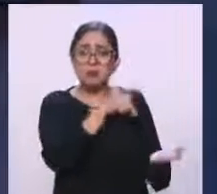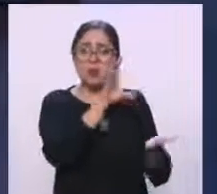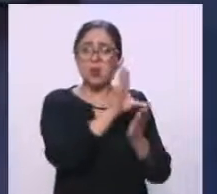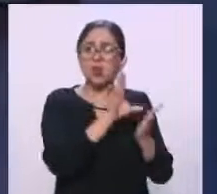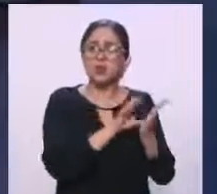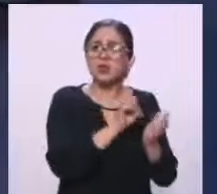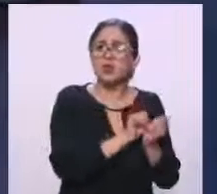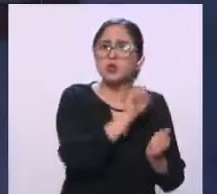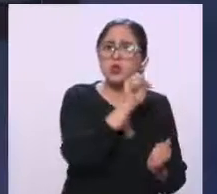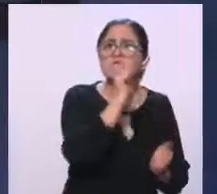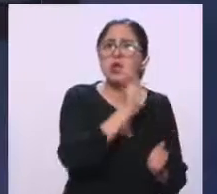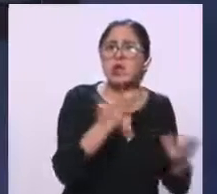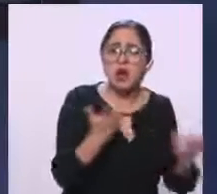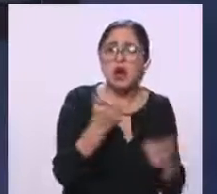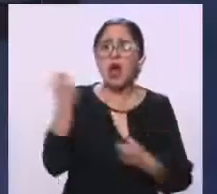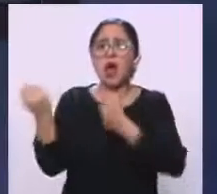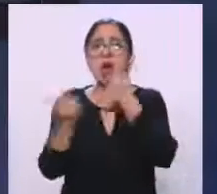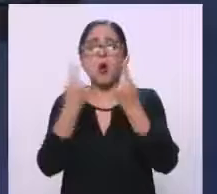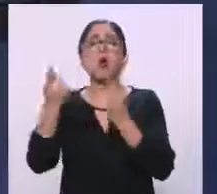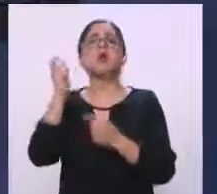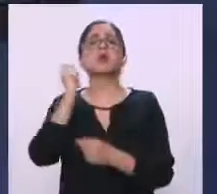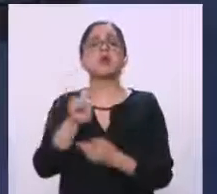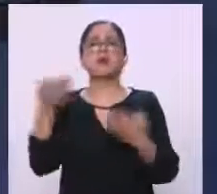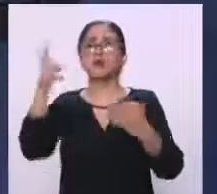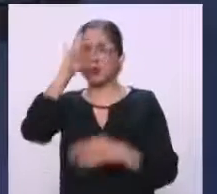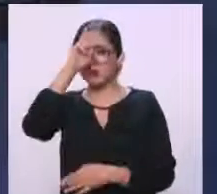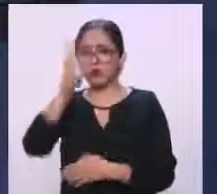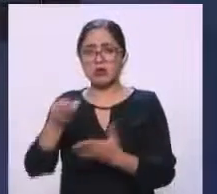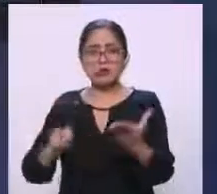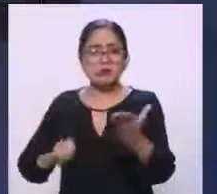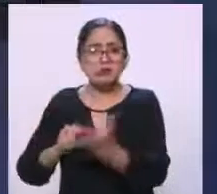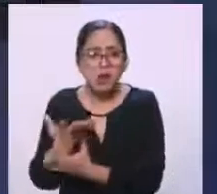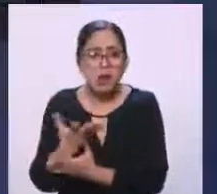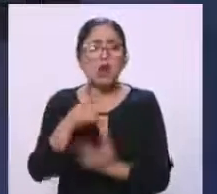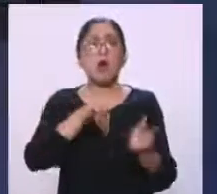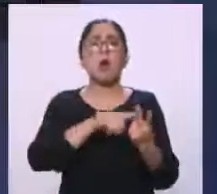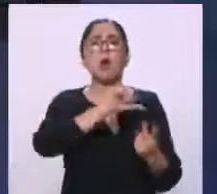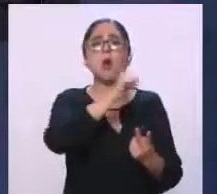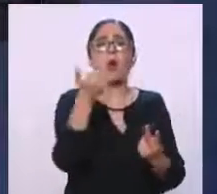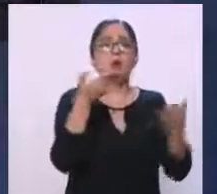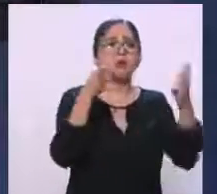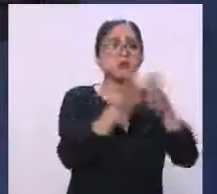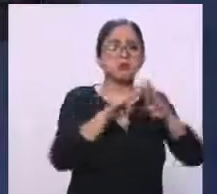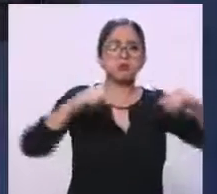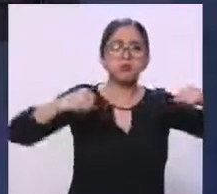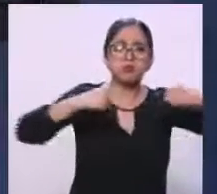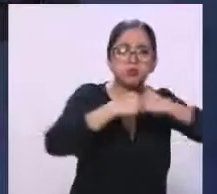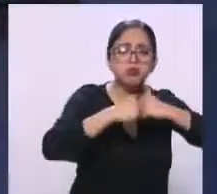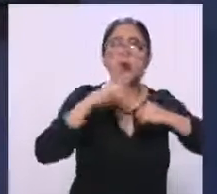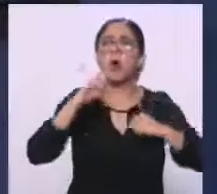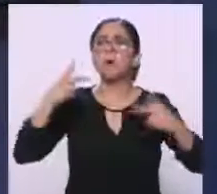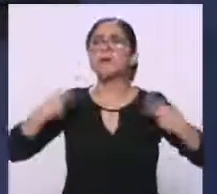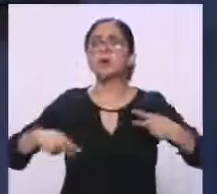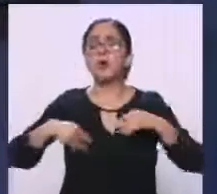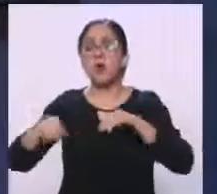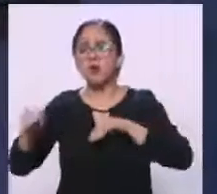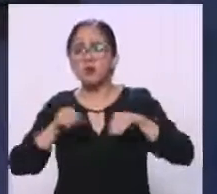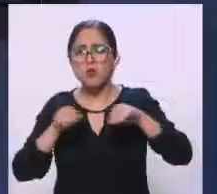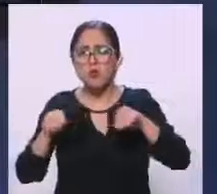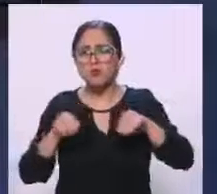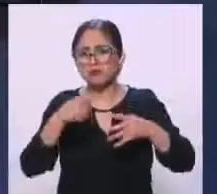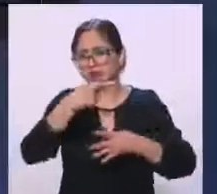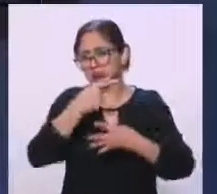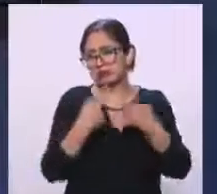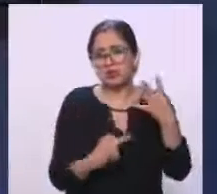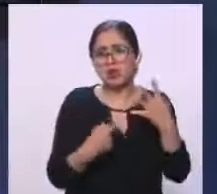Han decretado toques de queda, cierres de fronteras y restricción obligatoria de la movilidad, entre otras medidas, pero ¿pueden los